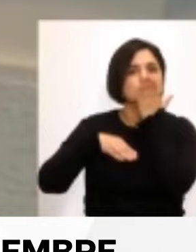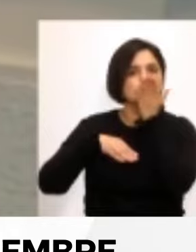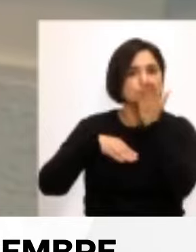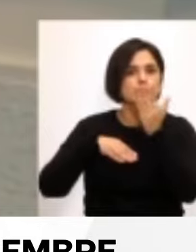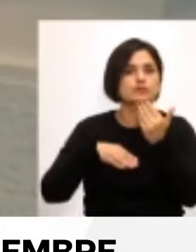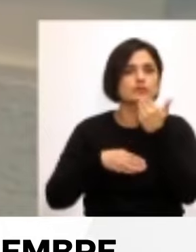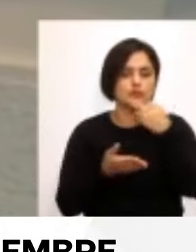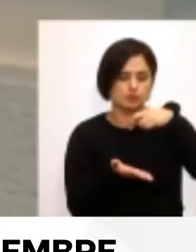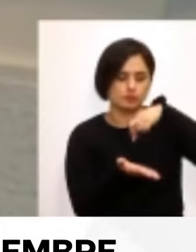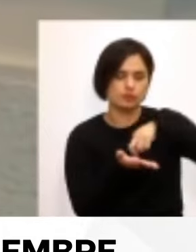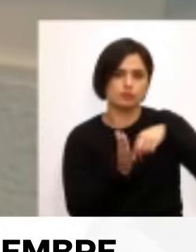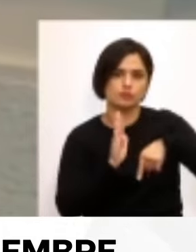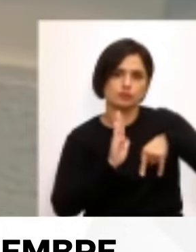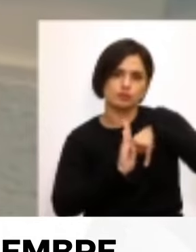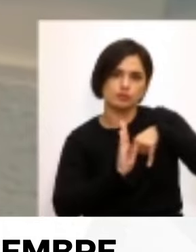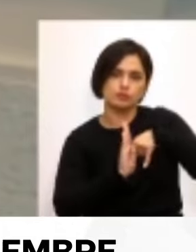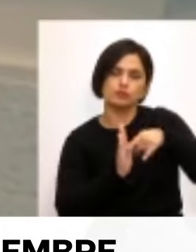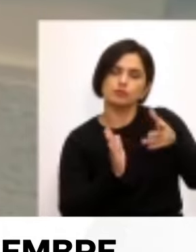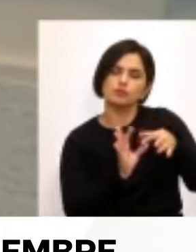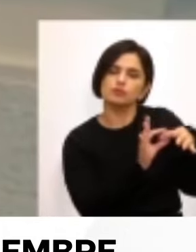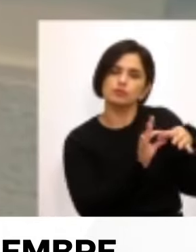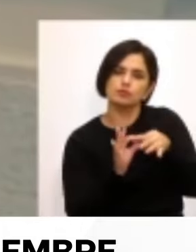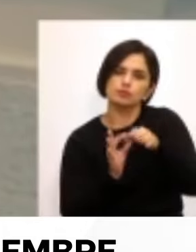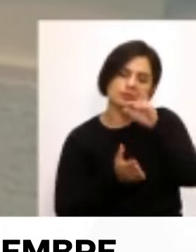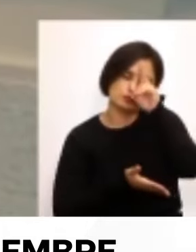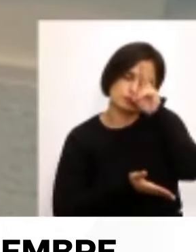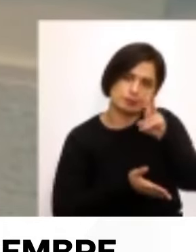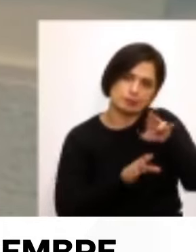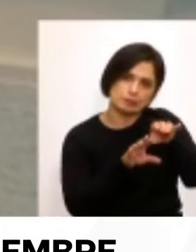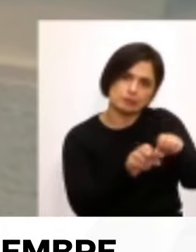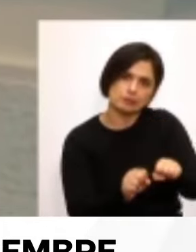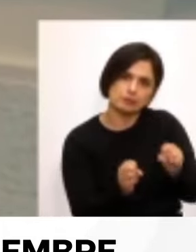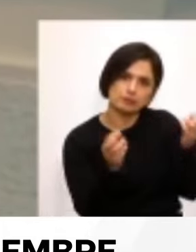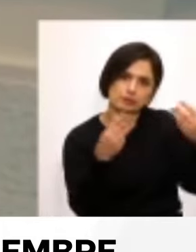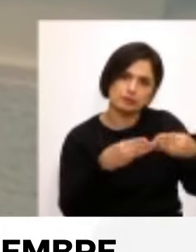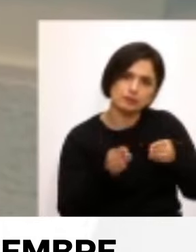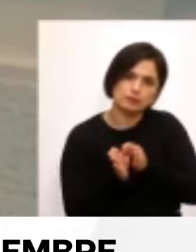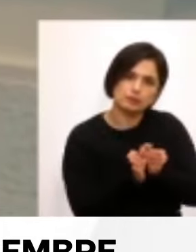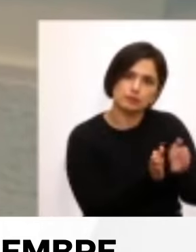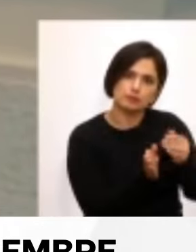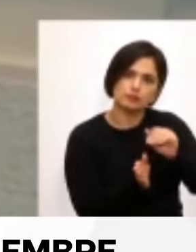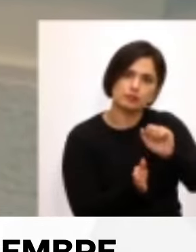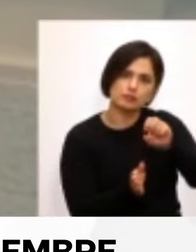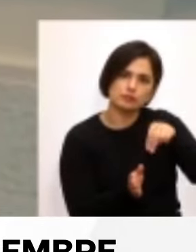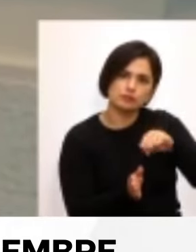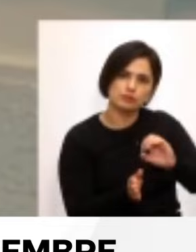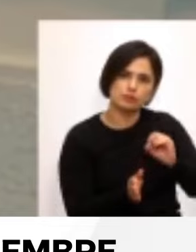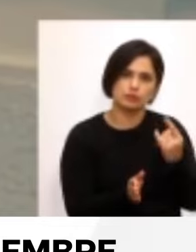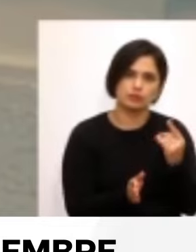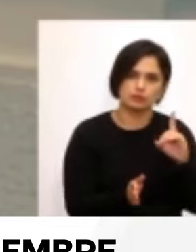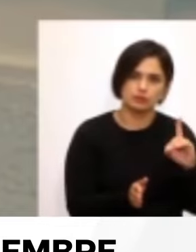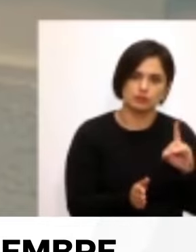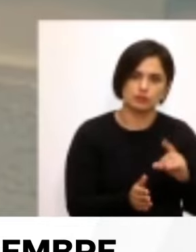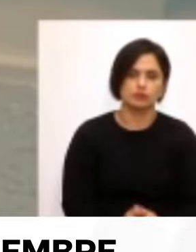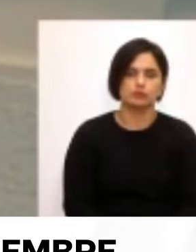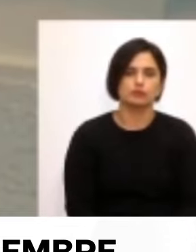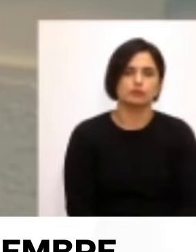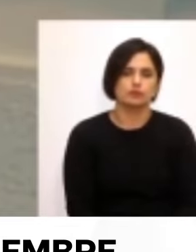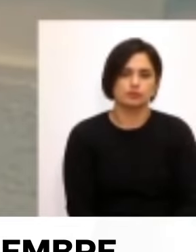la provincia de Chiloé con motivo de la conmemoración de la toma de posesión del Estrecho Magallanes por la goleta